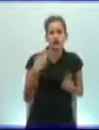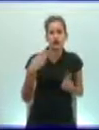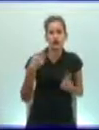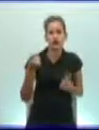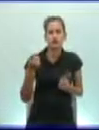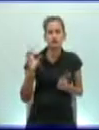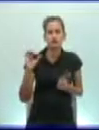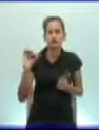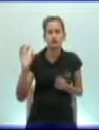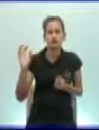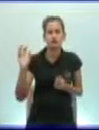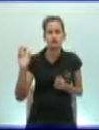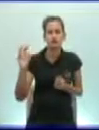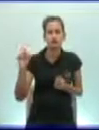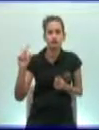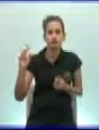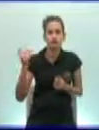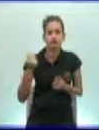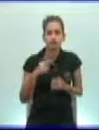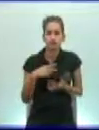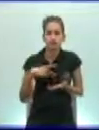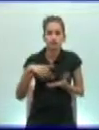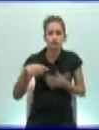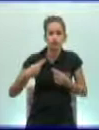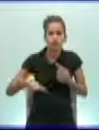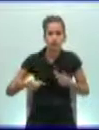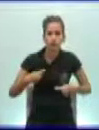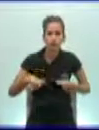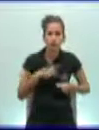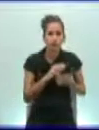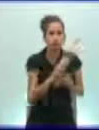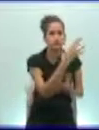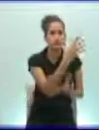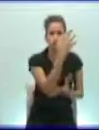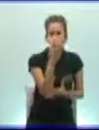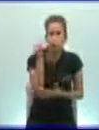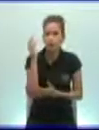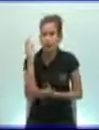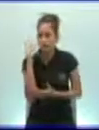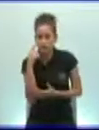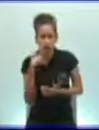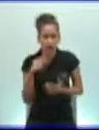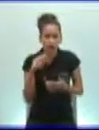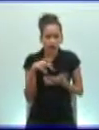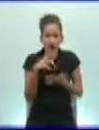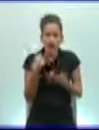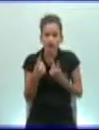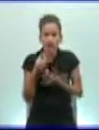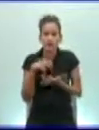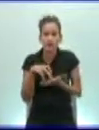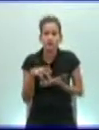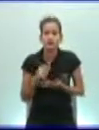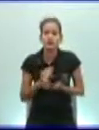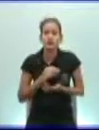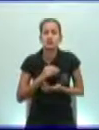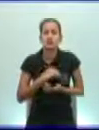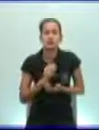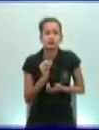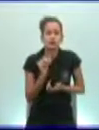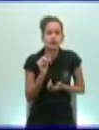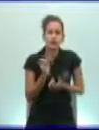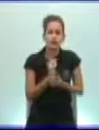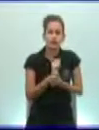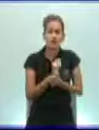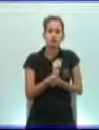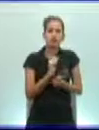entre los grandes árboles, abrigado en sus sombras, y a cada paso se sentía un poco más libre, un poco más